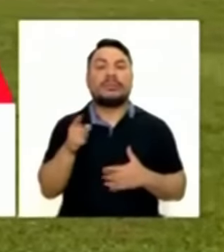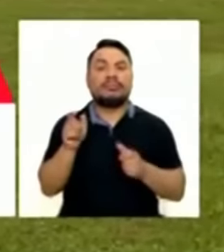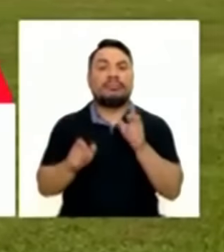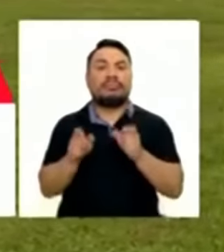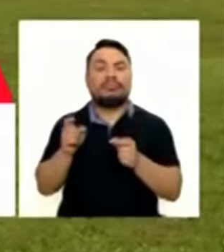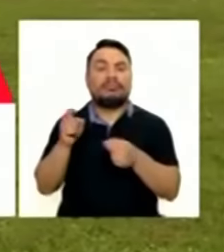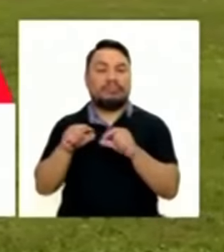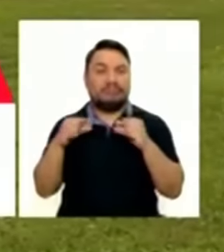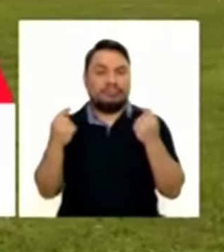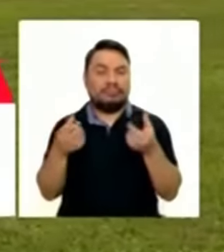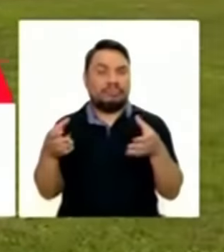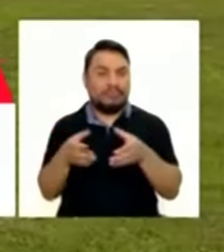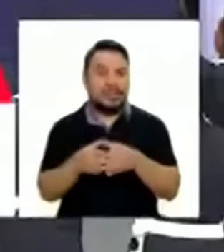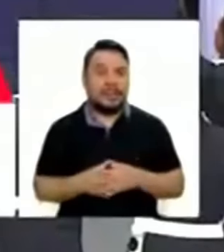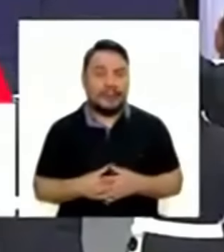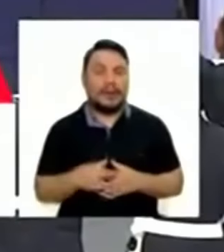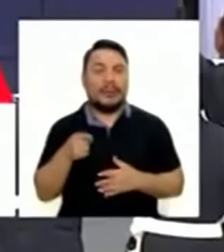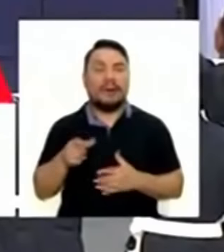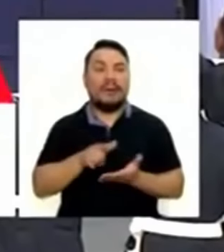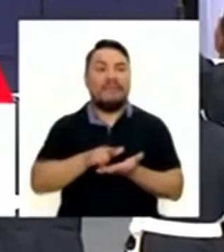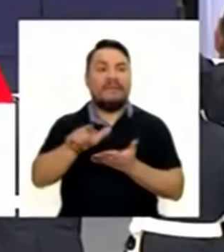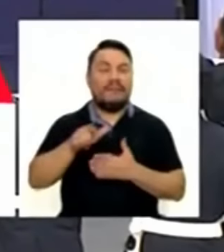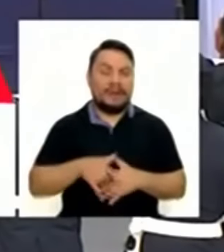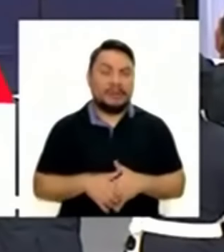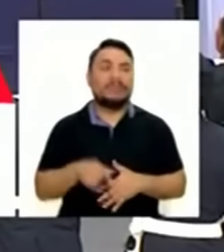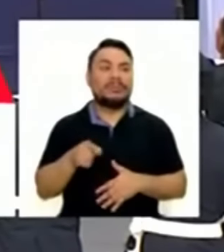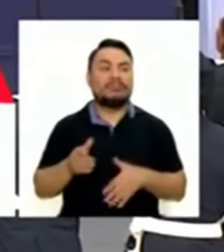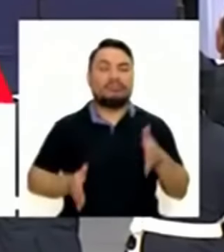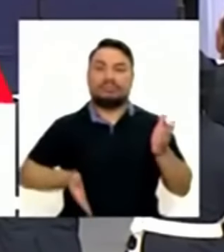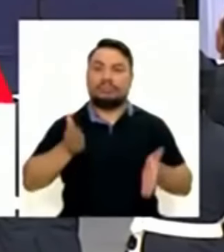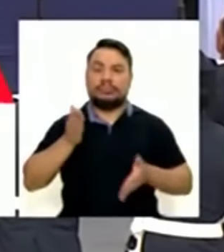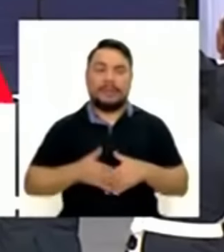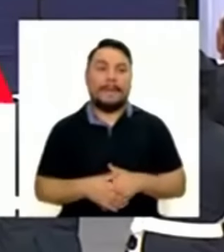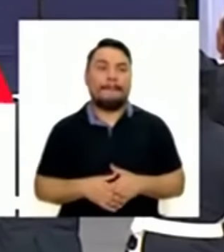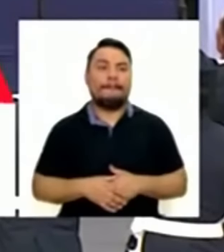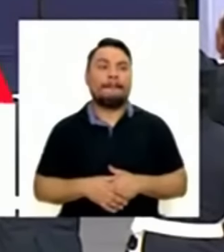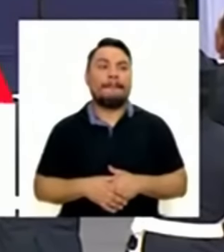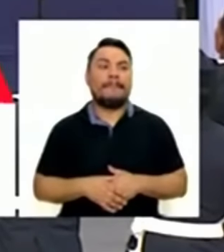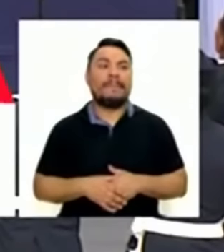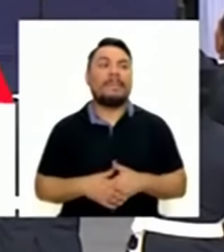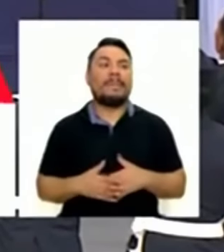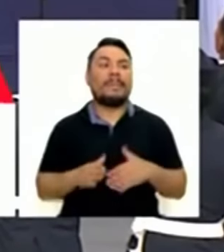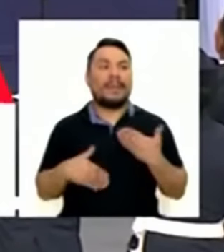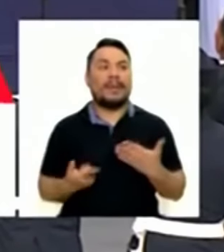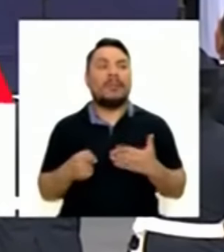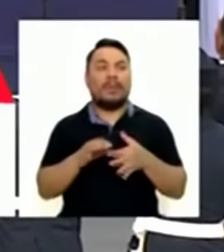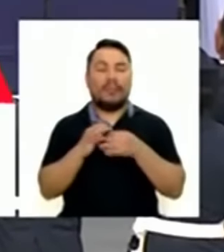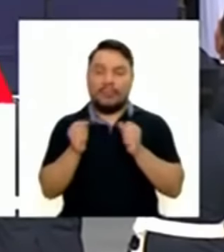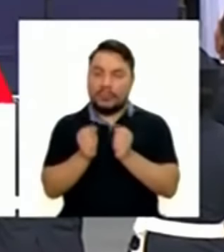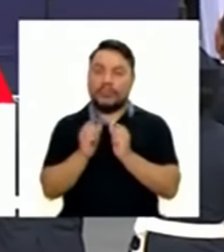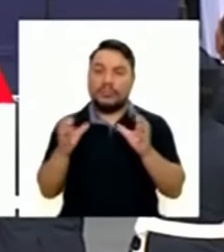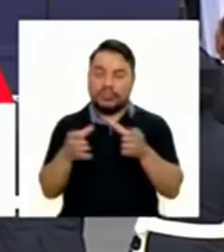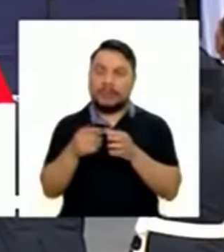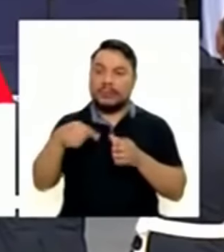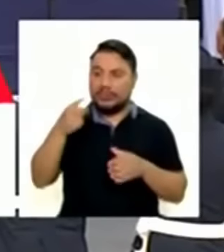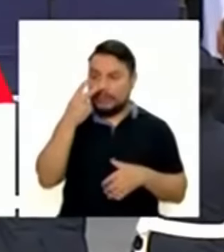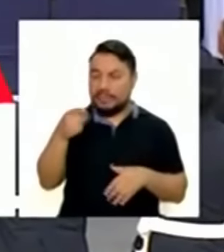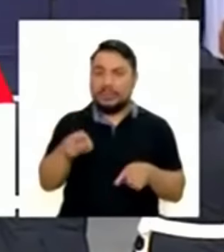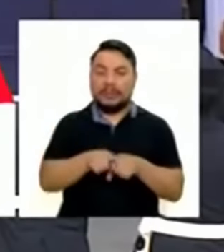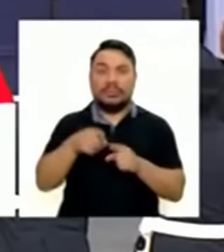miembros de la FAP desfilar como las unidades con las que cuenta. Hemos visto